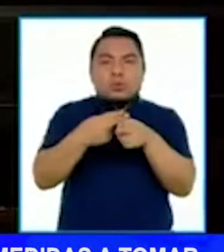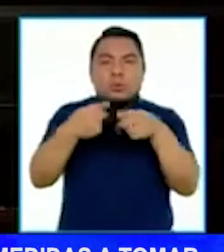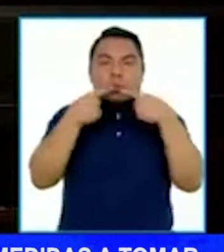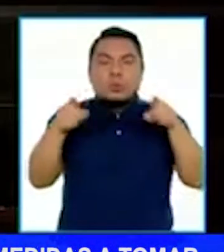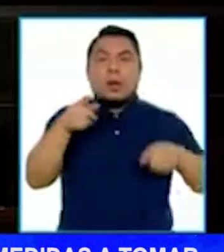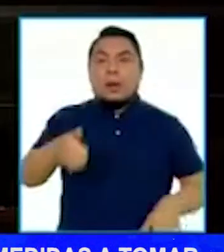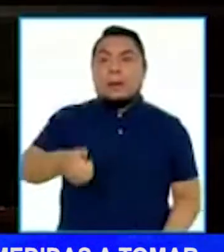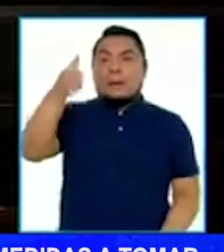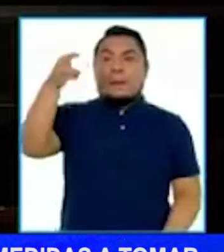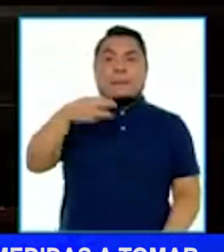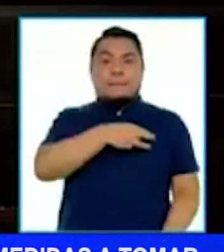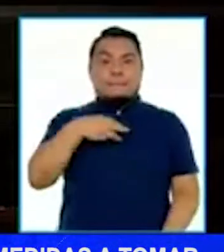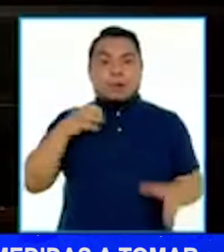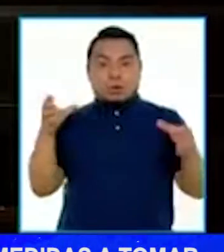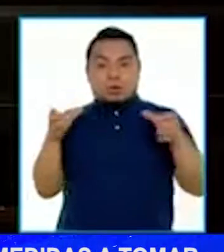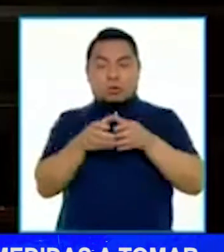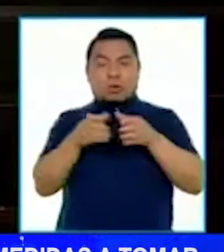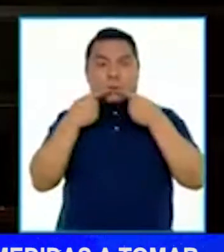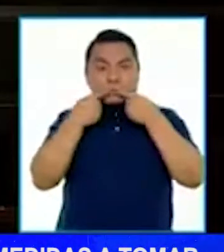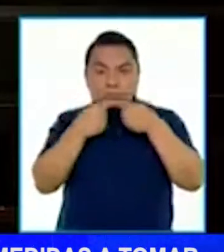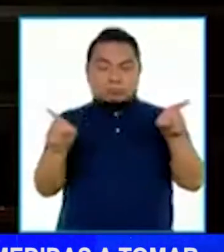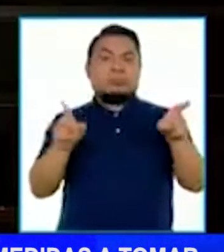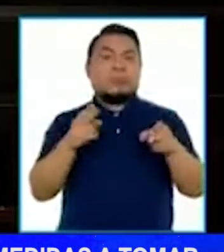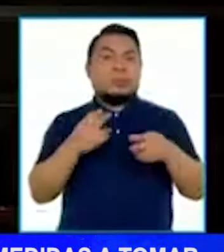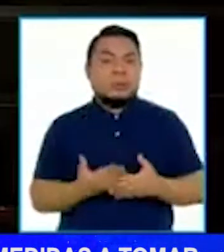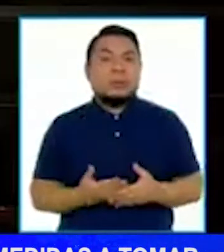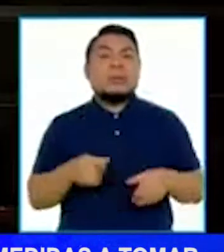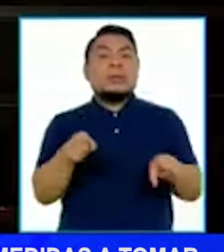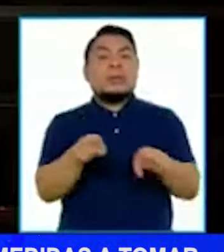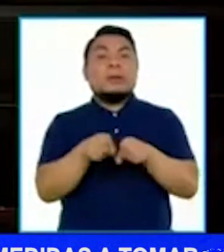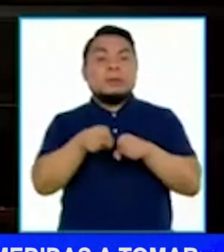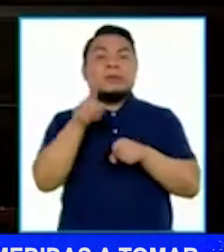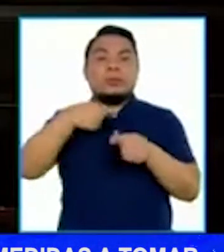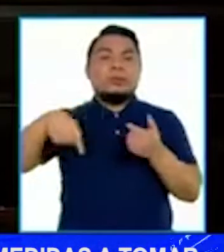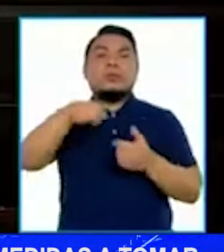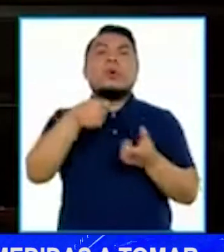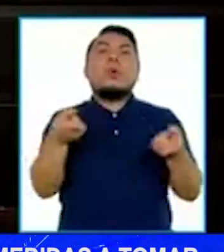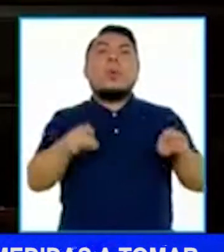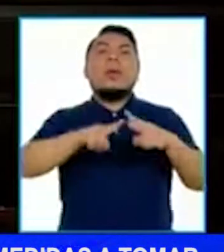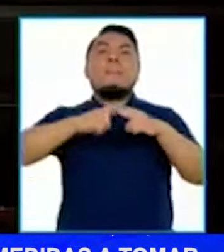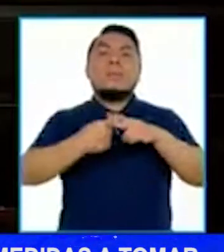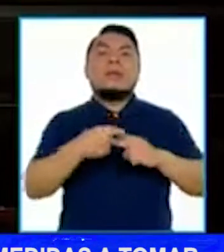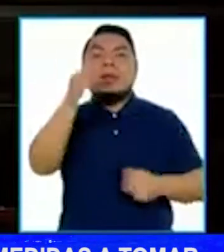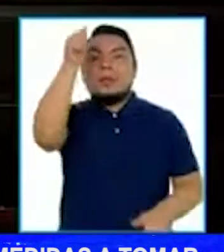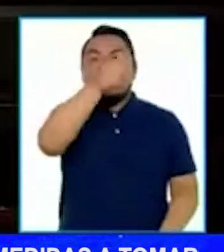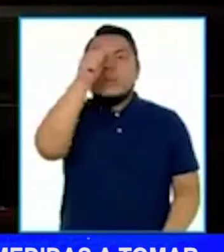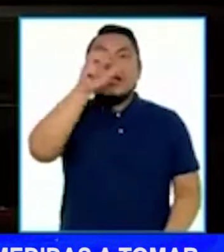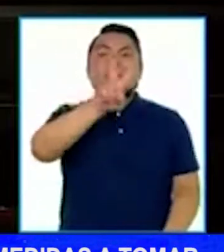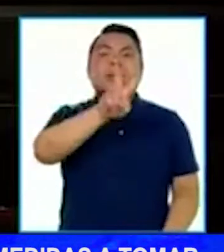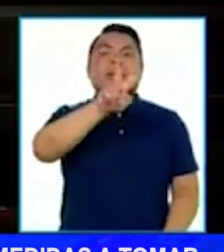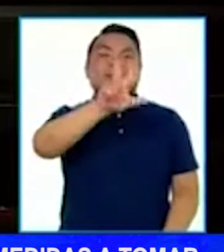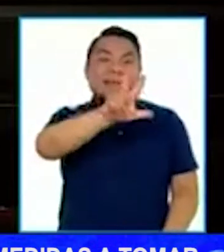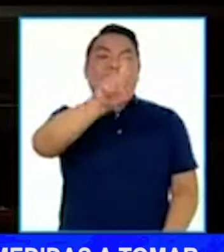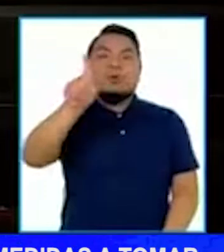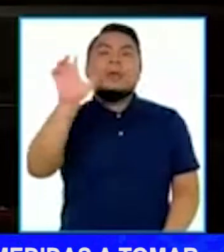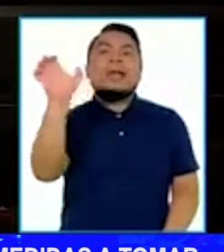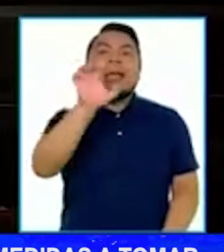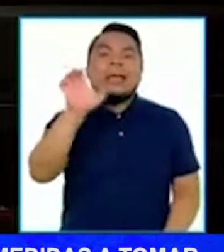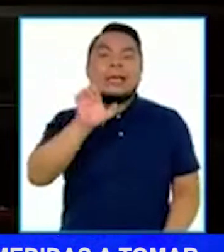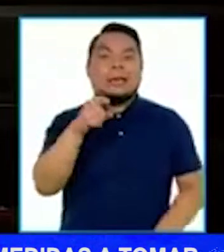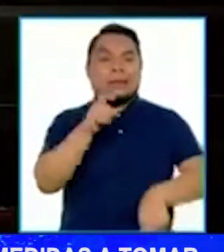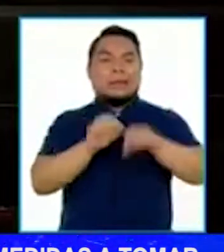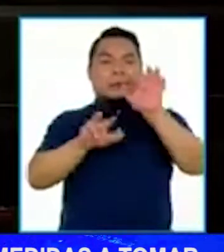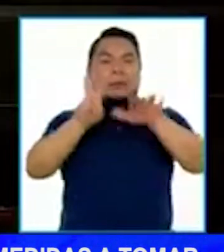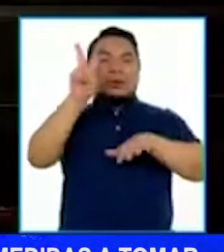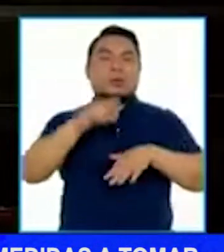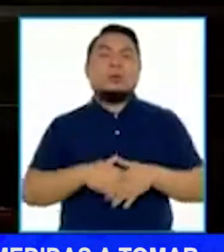breve por la Presidencia del Consejo de Ministros y entrarán en vigor el domingo 31 de enero a las